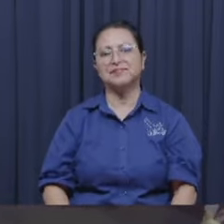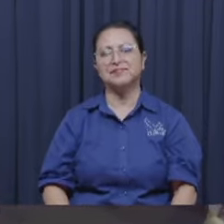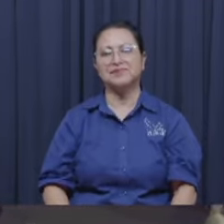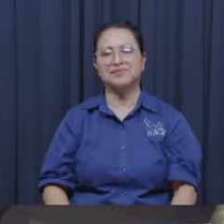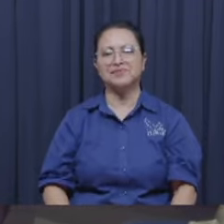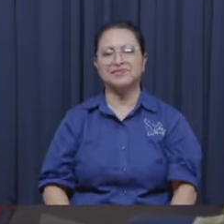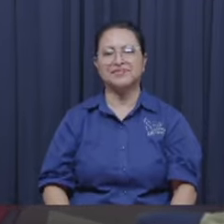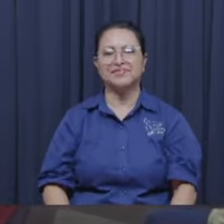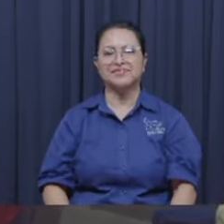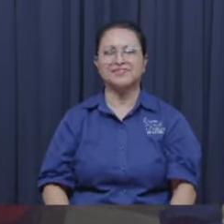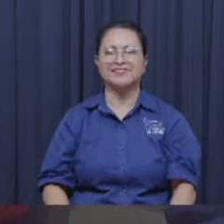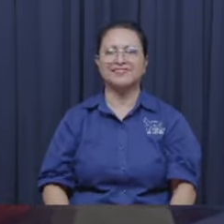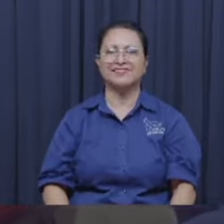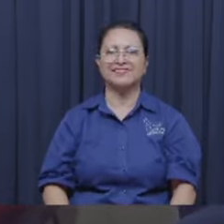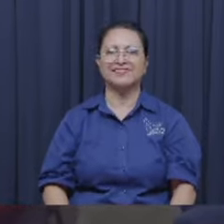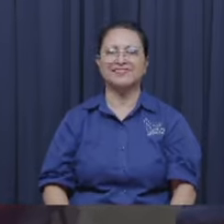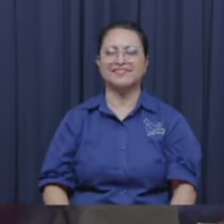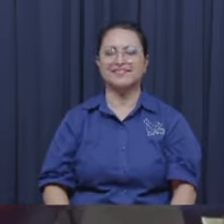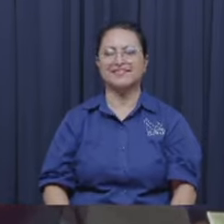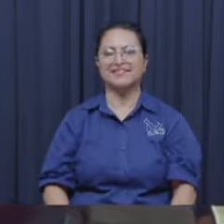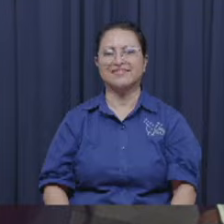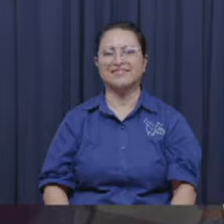Ninguno está de acuerdo conmigo,